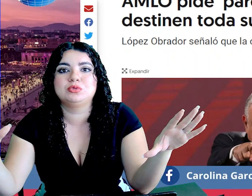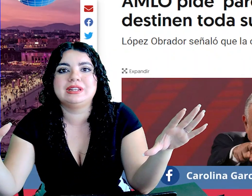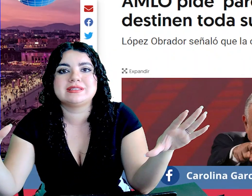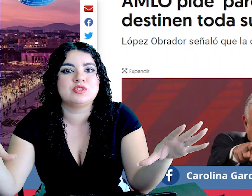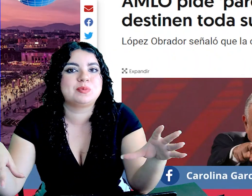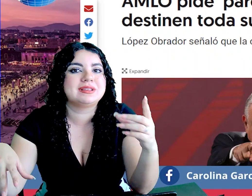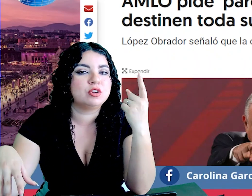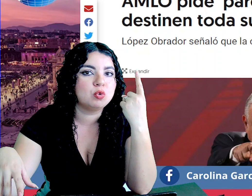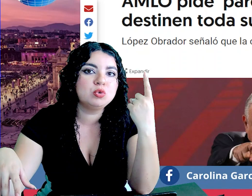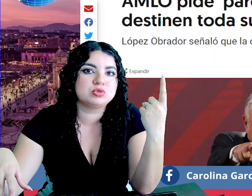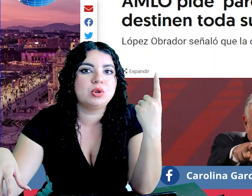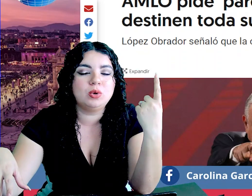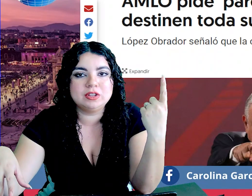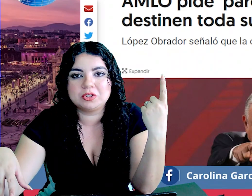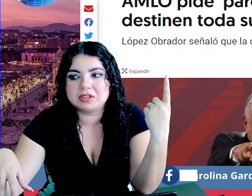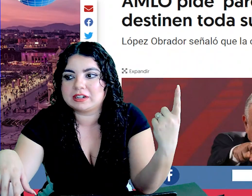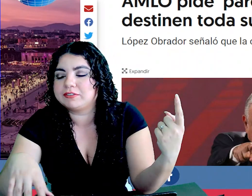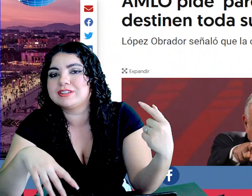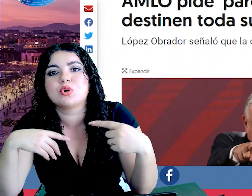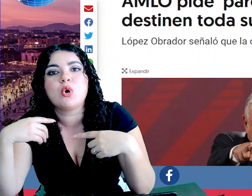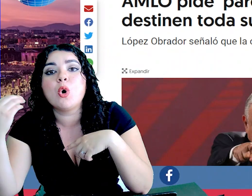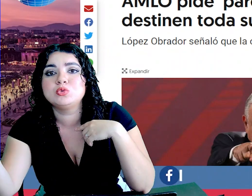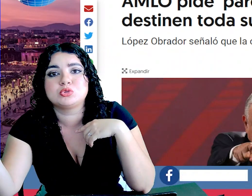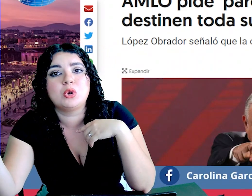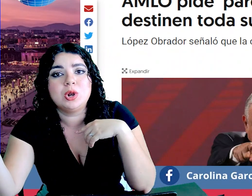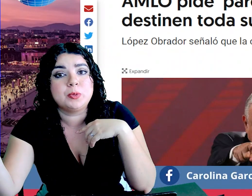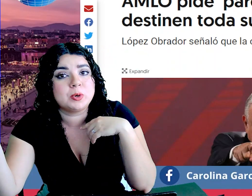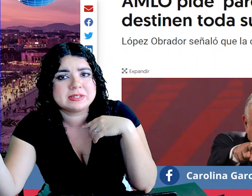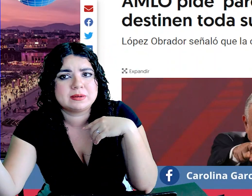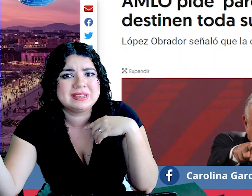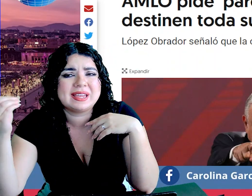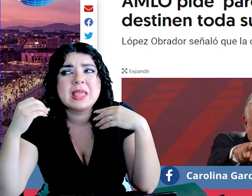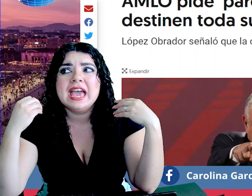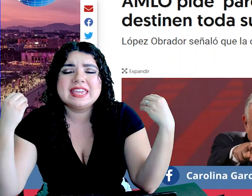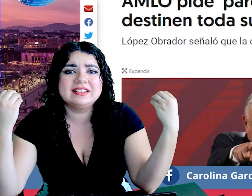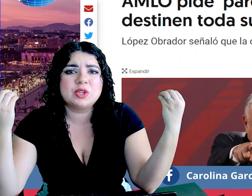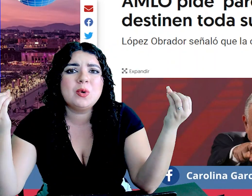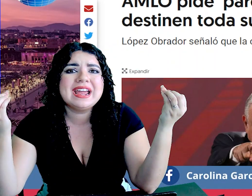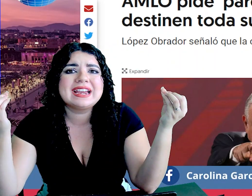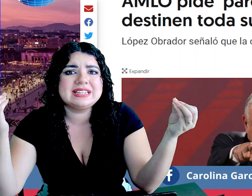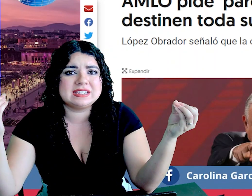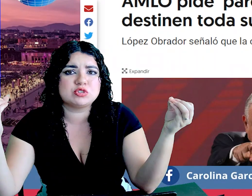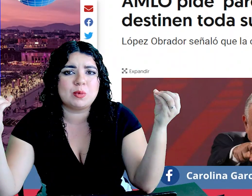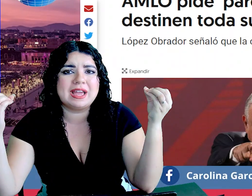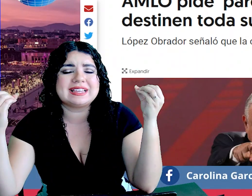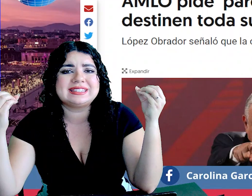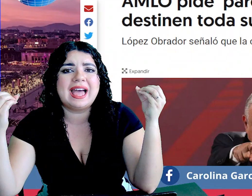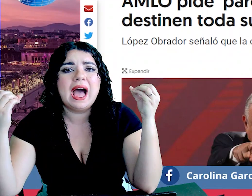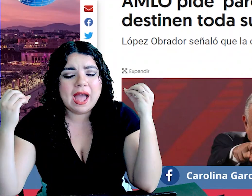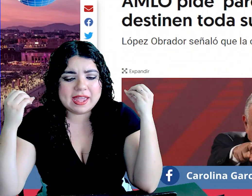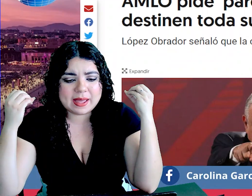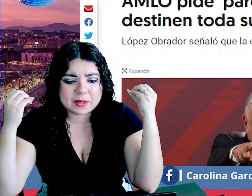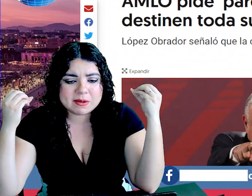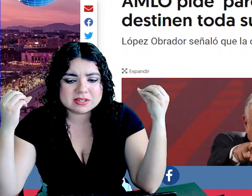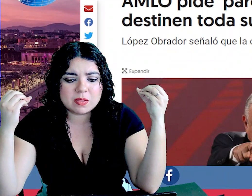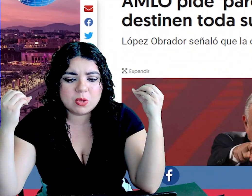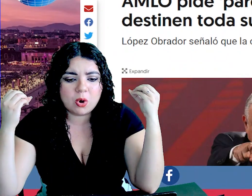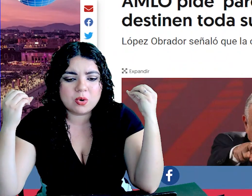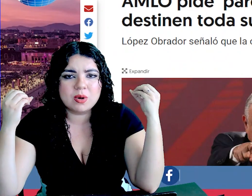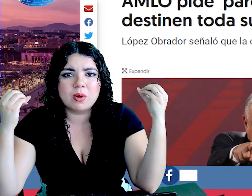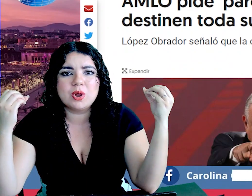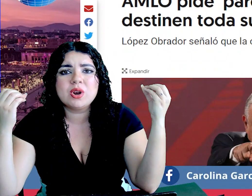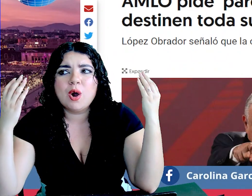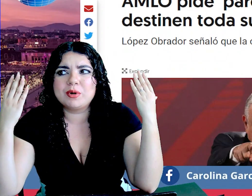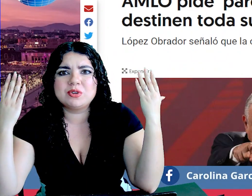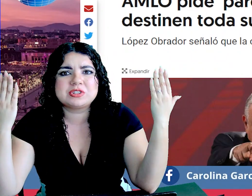son utilizados para hacer un solo litro de refresco o un solo litro de cerveza. Y ante una crisis como la que está atravesando